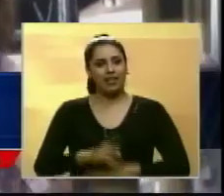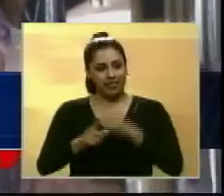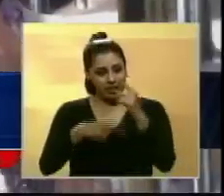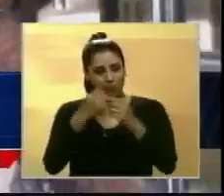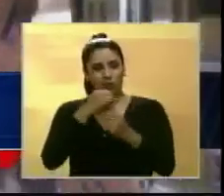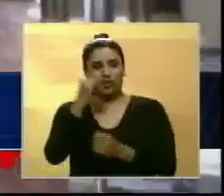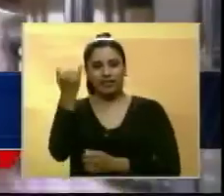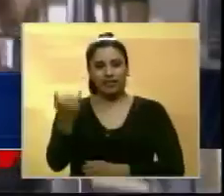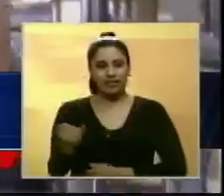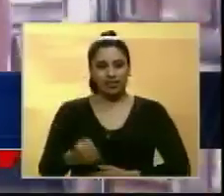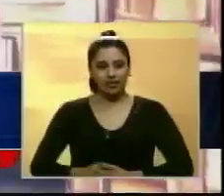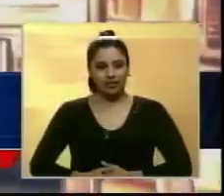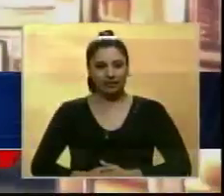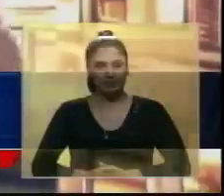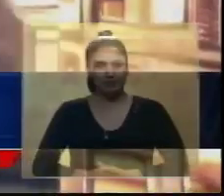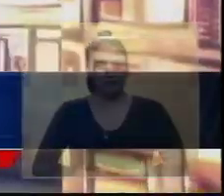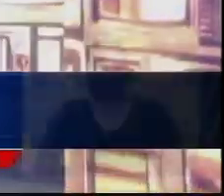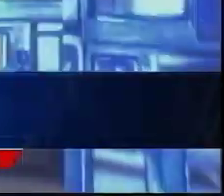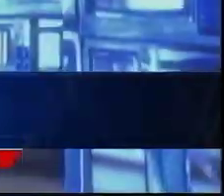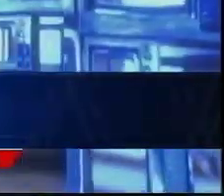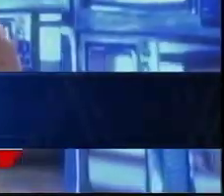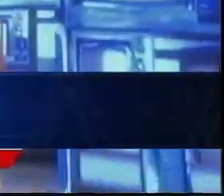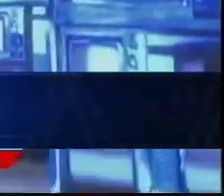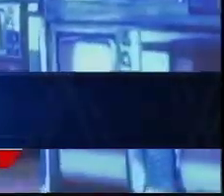con Federica Guzmán.